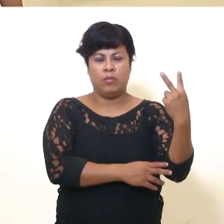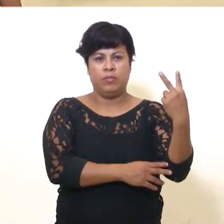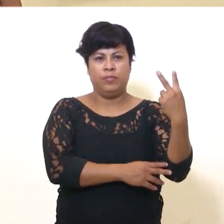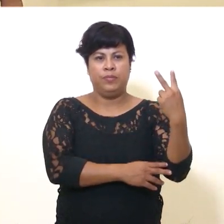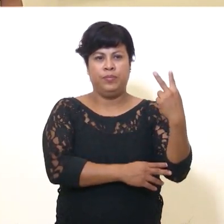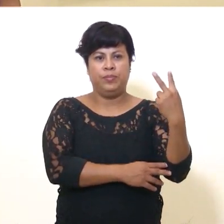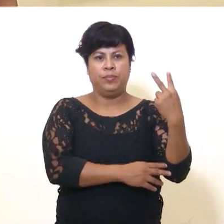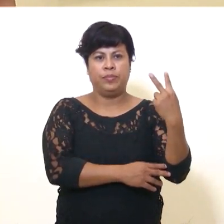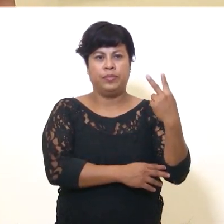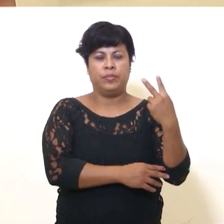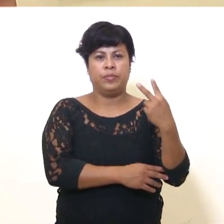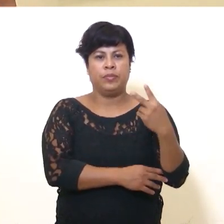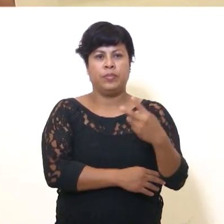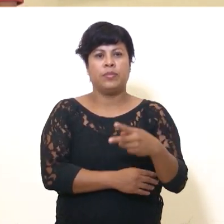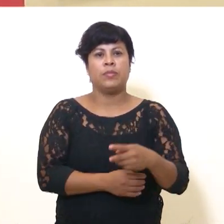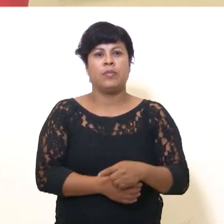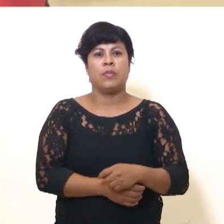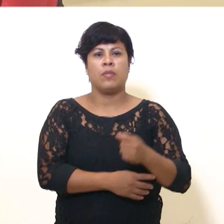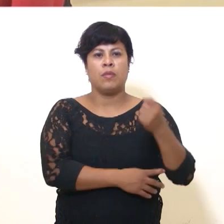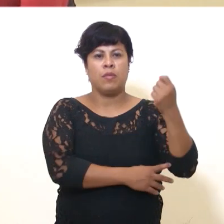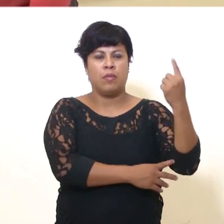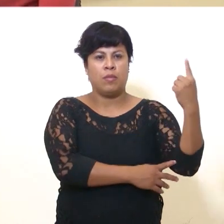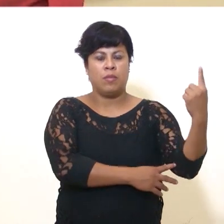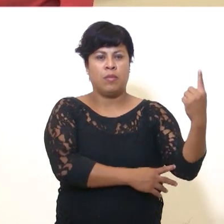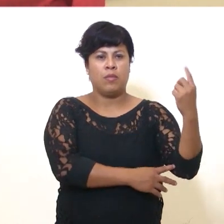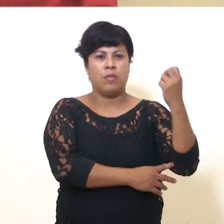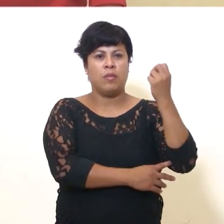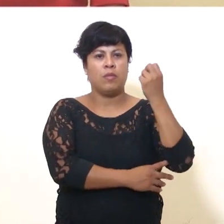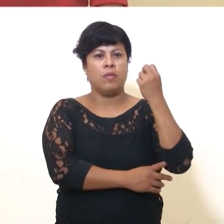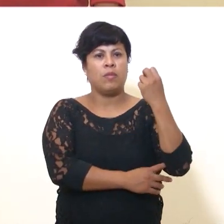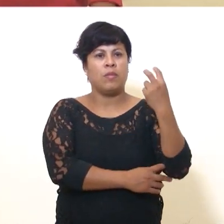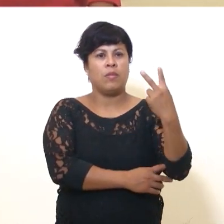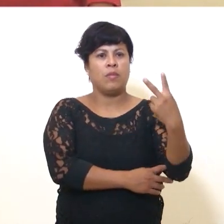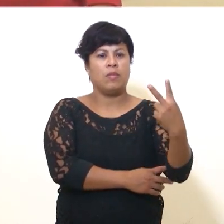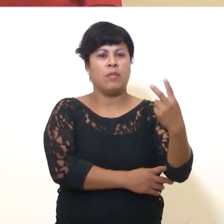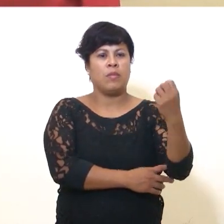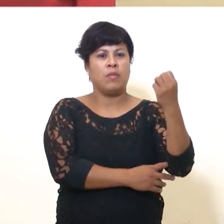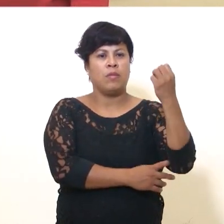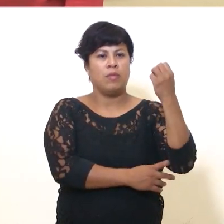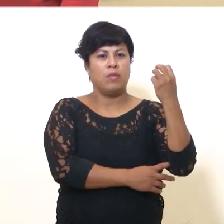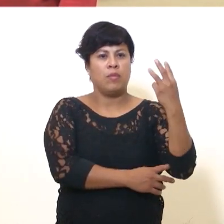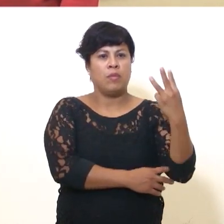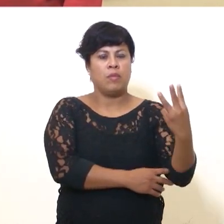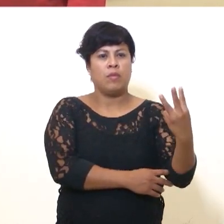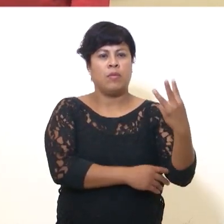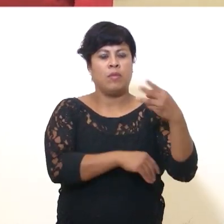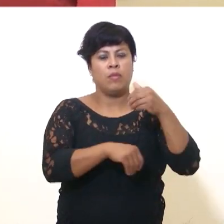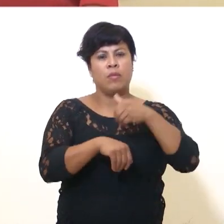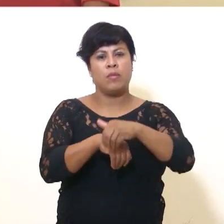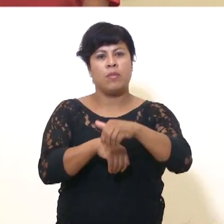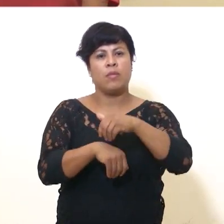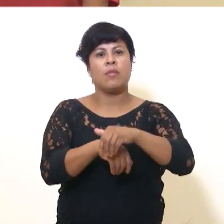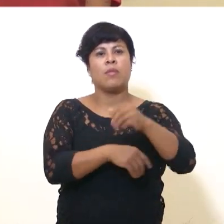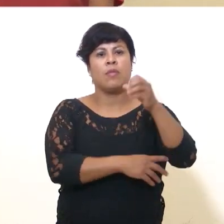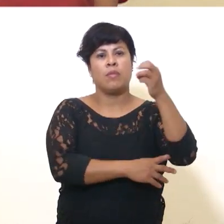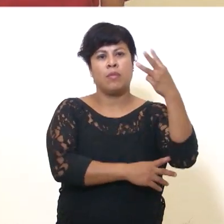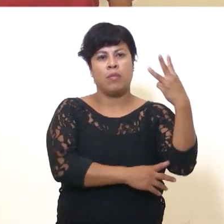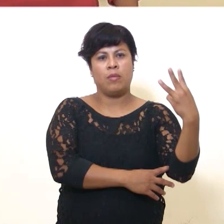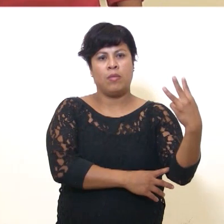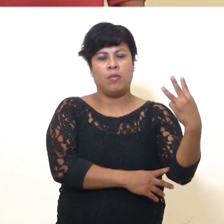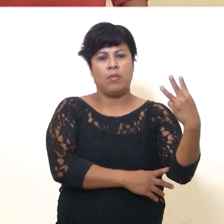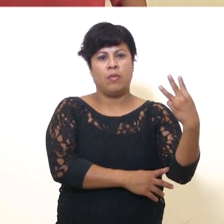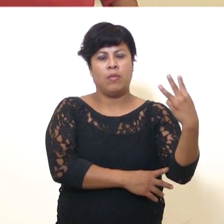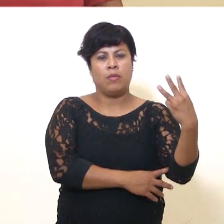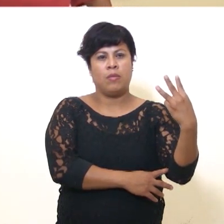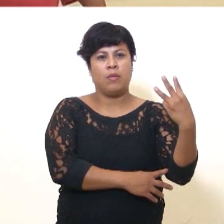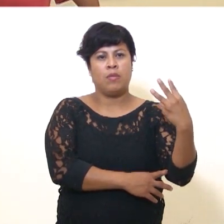¿Cómo? 2. Con mis deditos. 1. 2. 3.